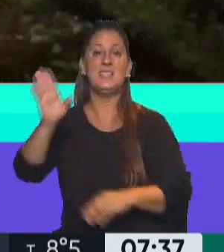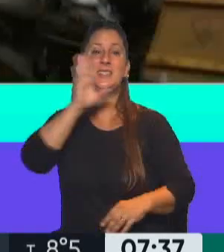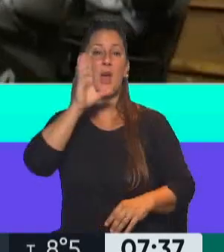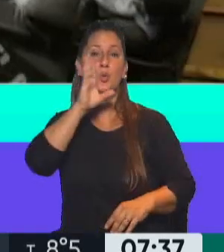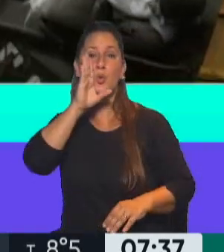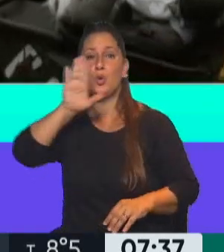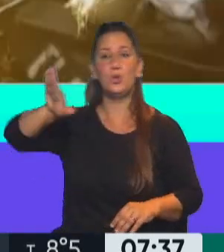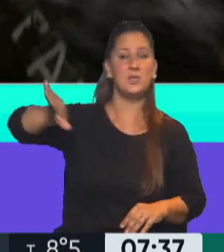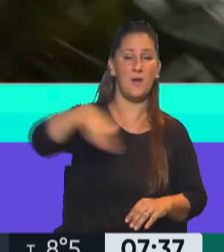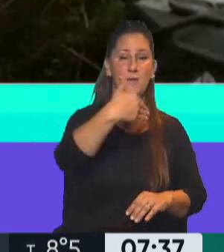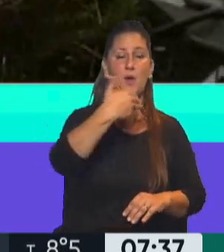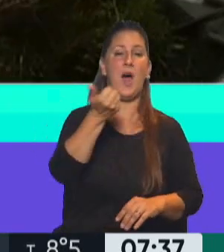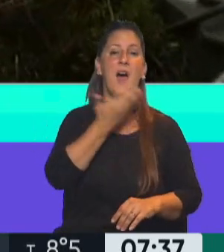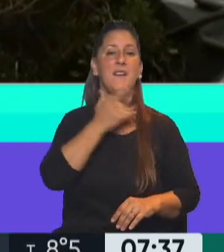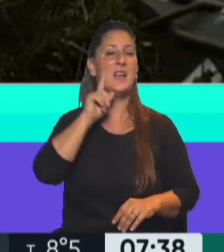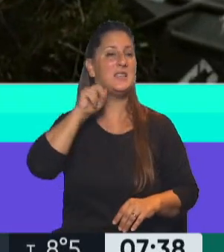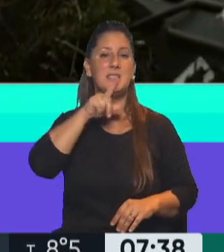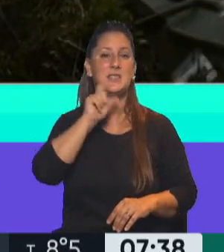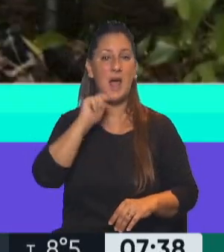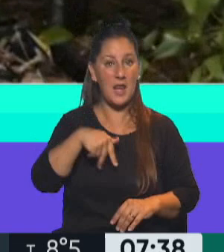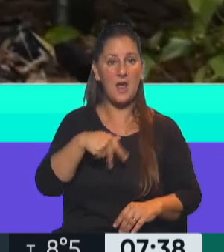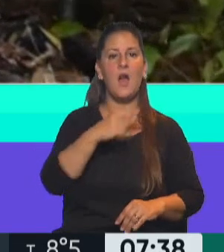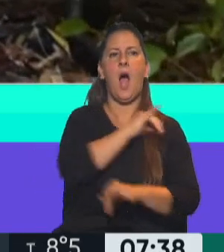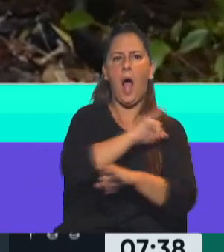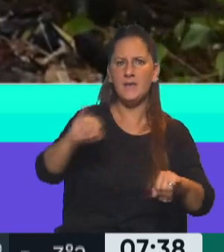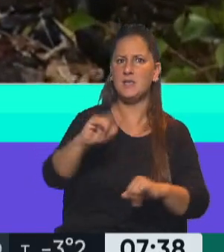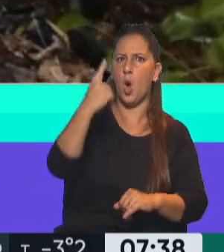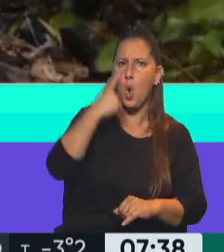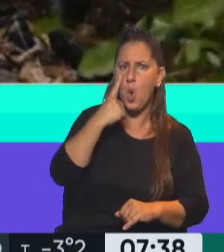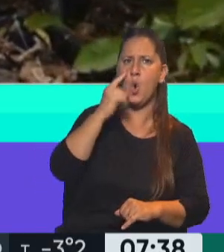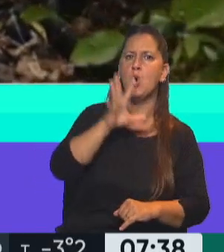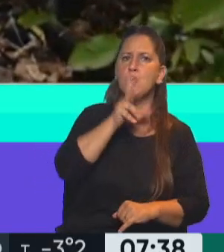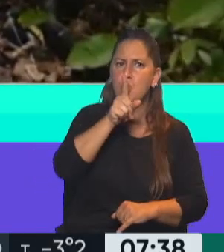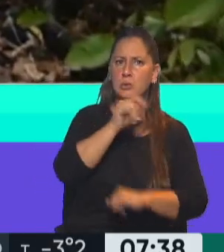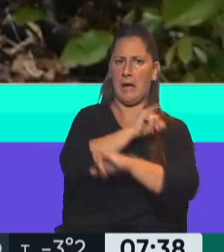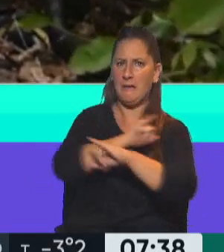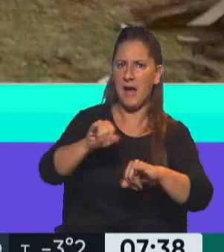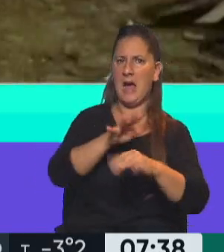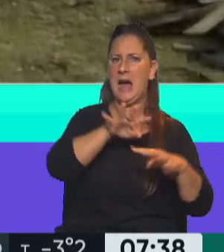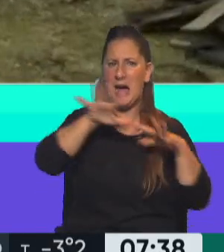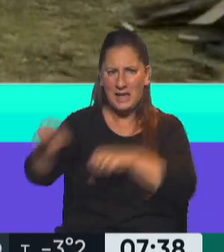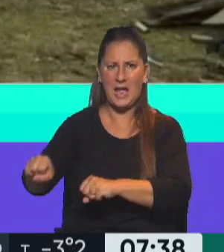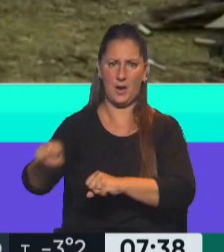estadounidenses de Afganistán, todos empezaron a hablar que Rusia iba a atacar a Ucrania. Todos empezaron a vender las